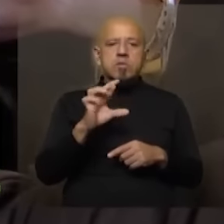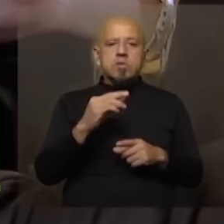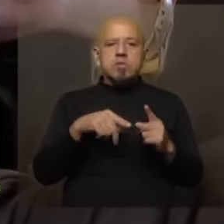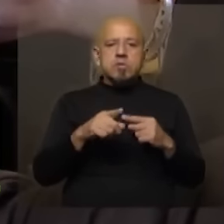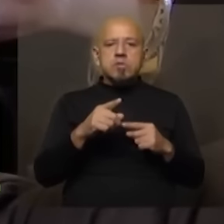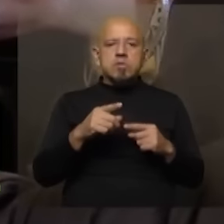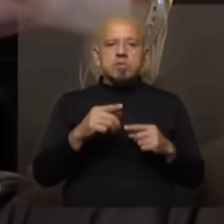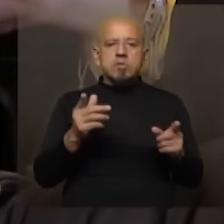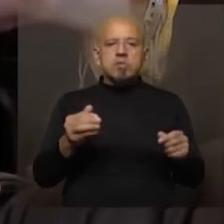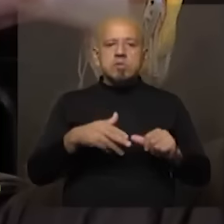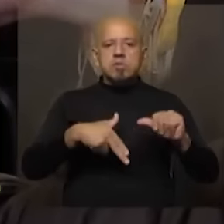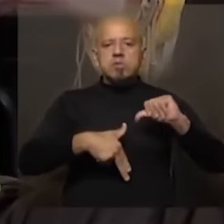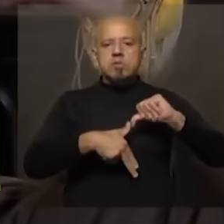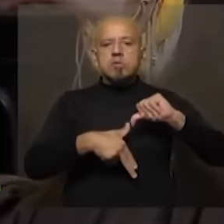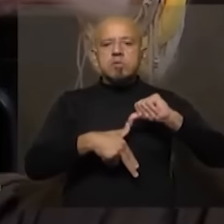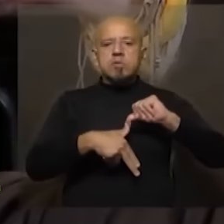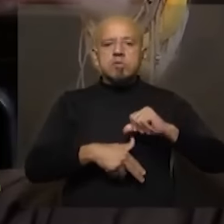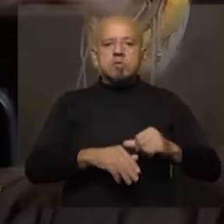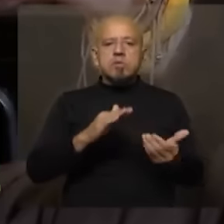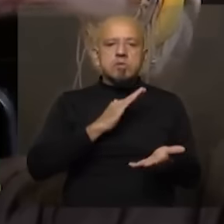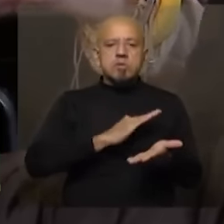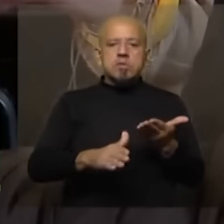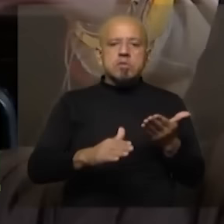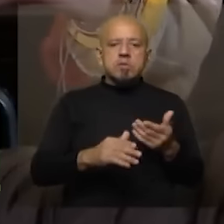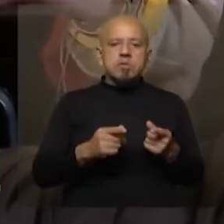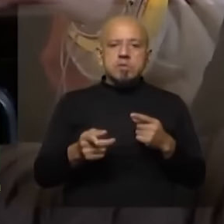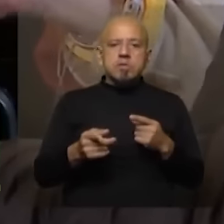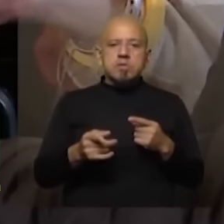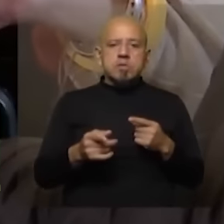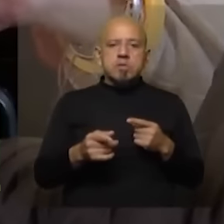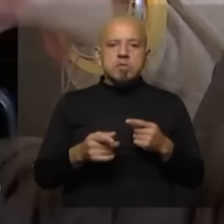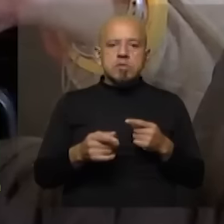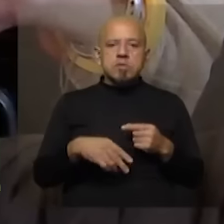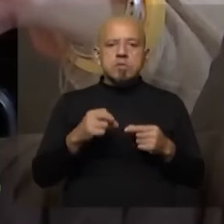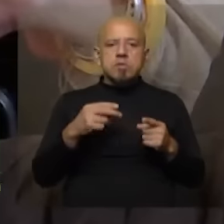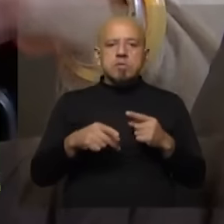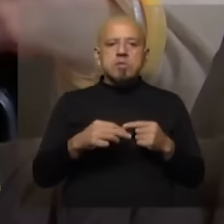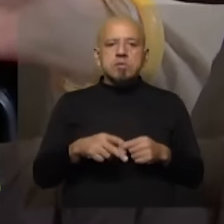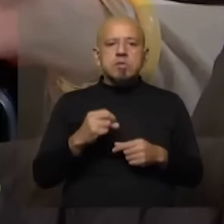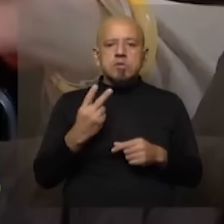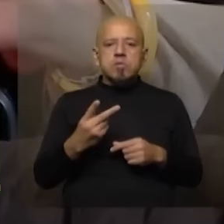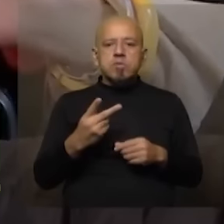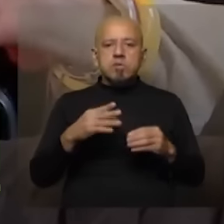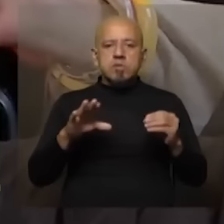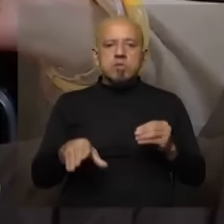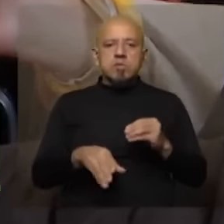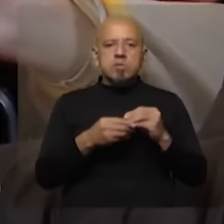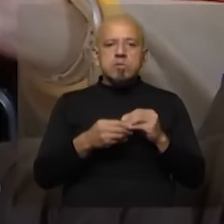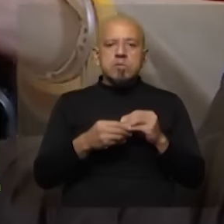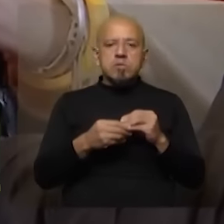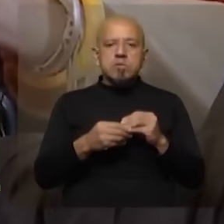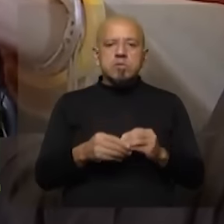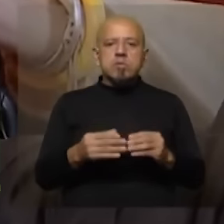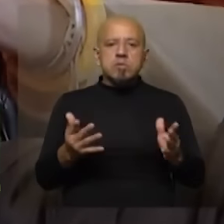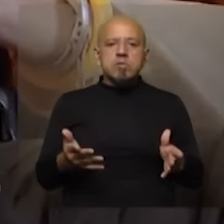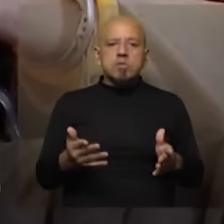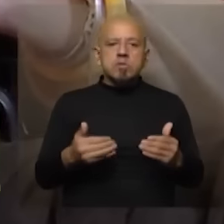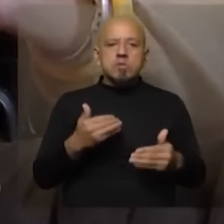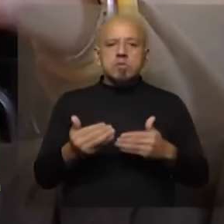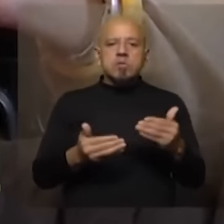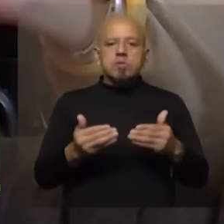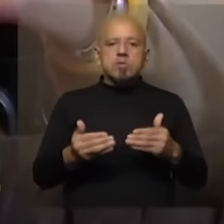Latinoamérica en tener este test disponible, gratuito, dentro del Plan Nacional. La segunda incorporación son las insulinas de larga duración